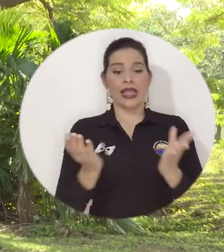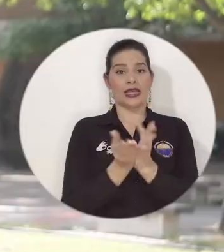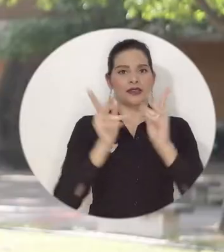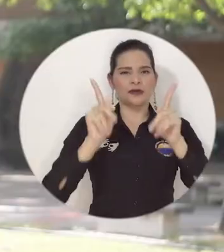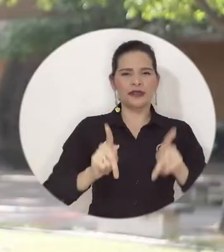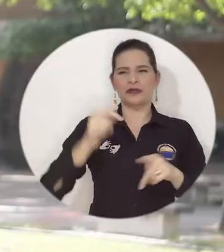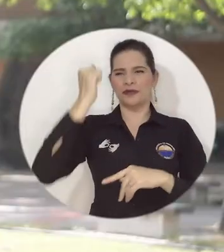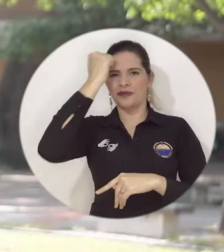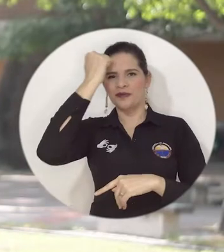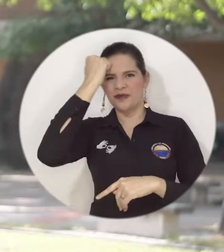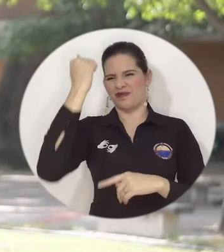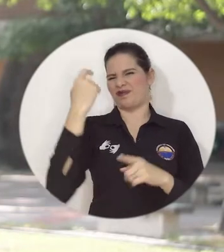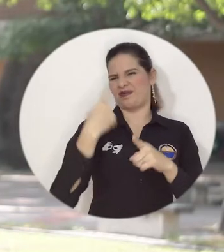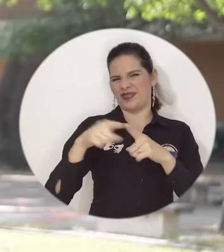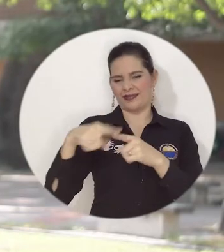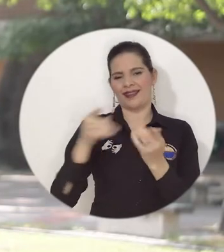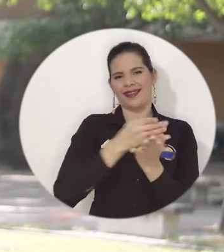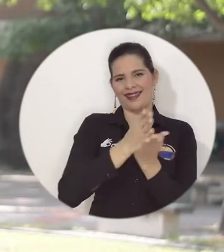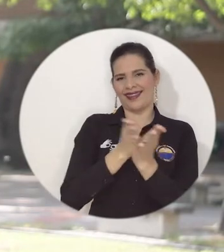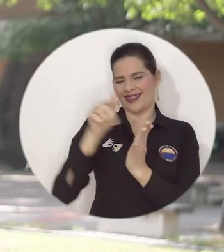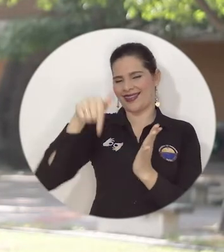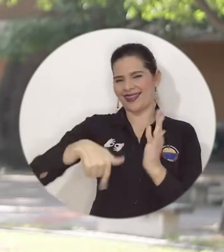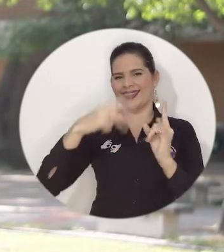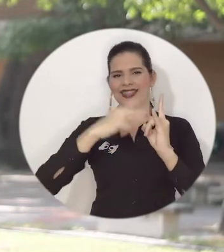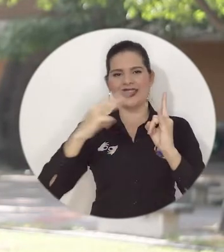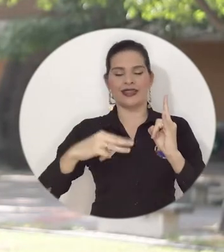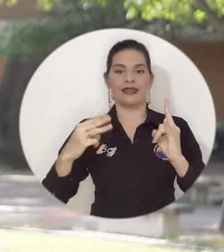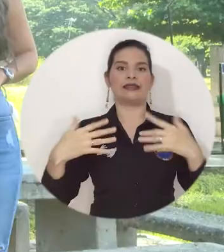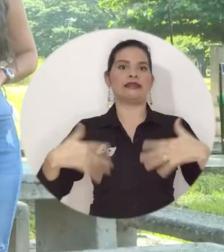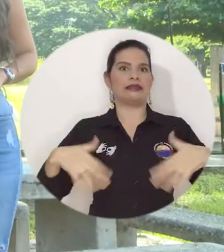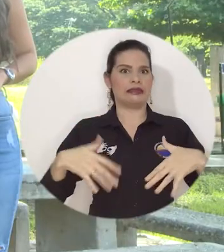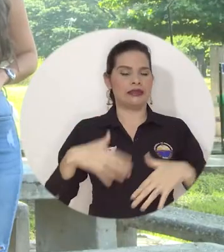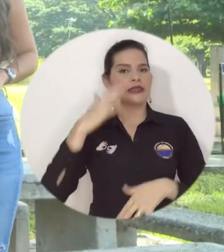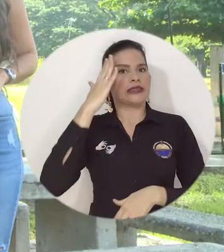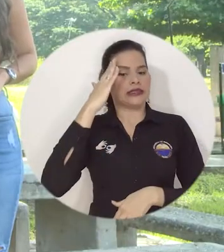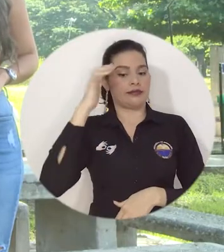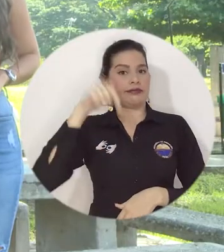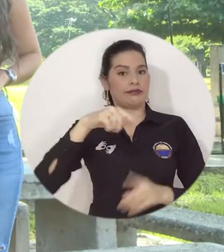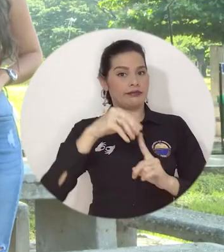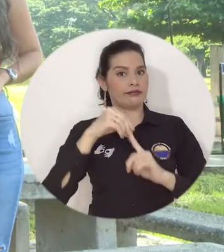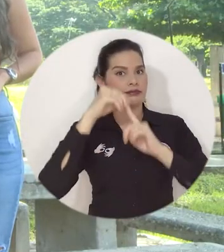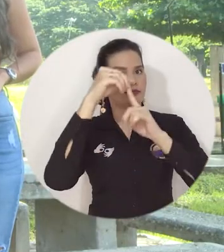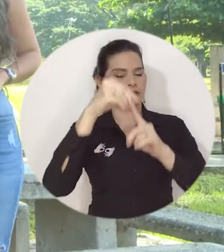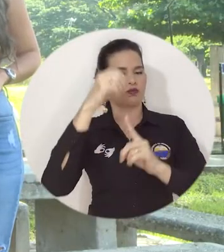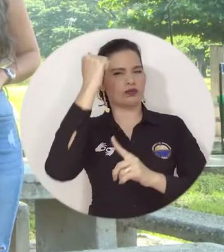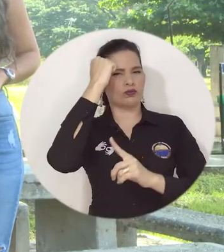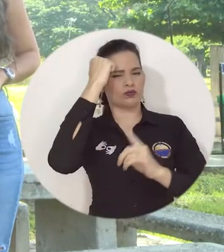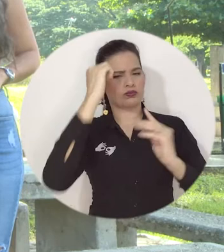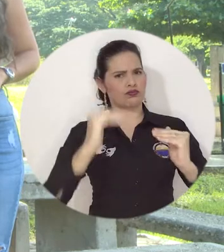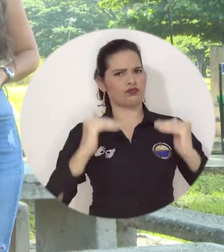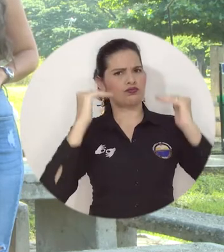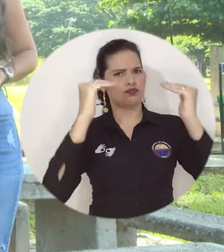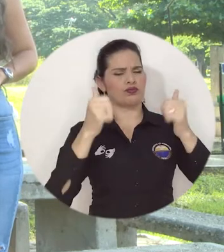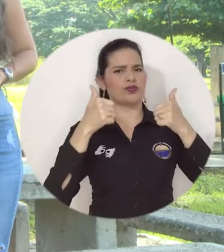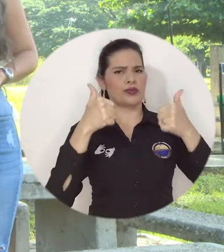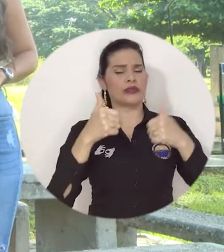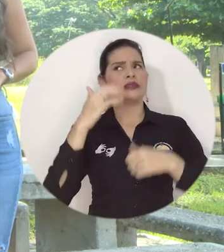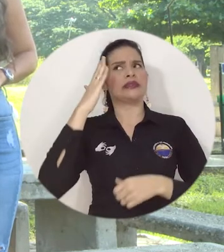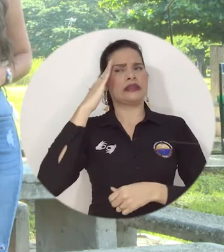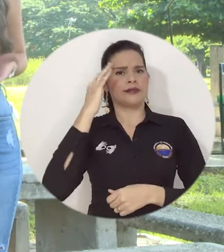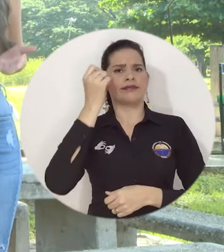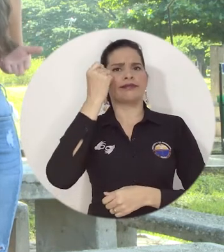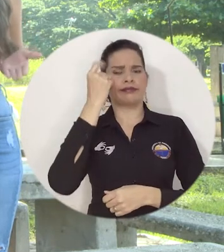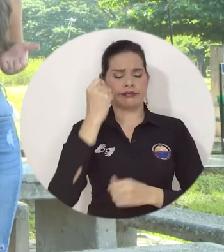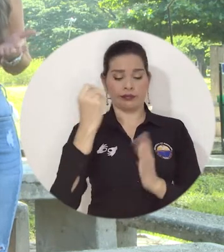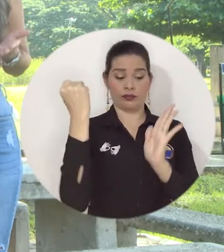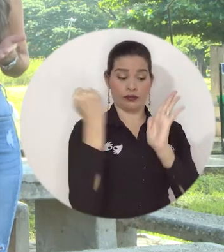institución. Estudiantes y profesores de diferentes programas académicos, además de reconocer el gran valor que tiene para nuestra Casa de Estudios